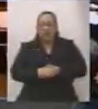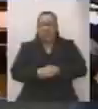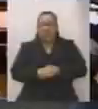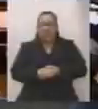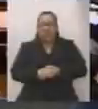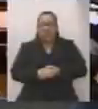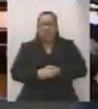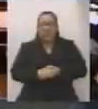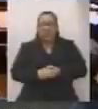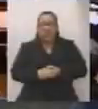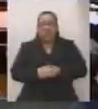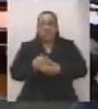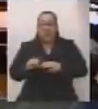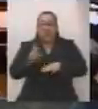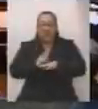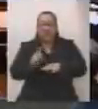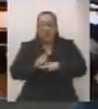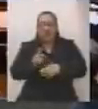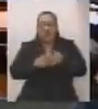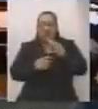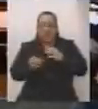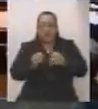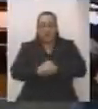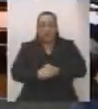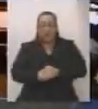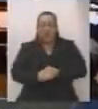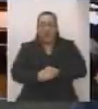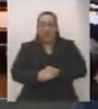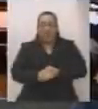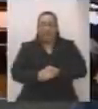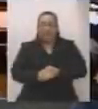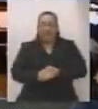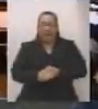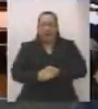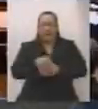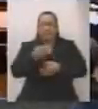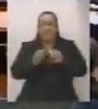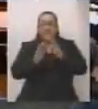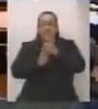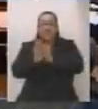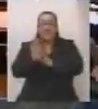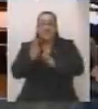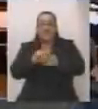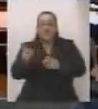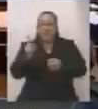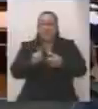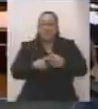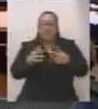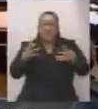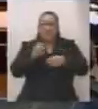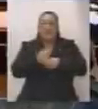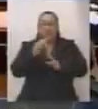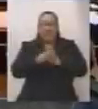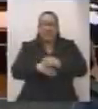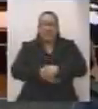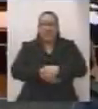desarrollado precisamente una teoría que pretende explicar la razón del por qué en las economías emergentes todavía no se consigue